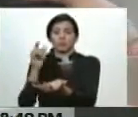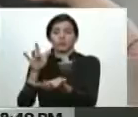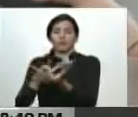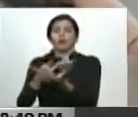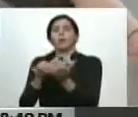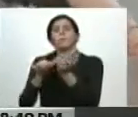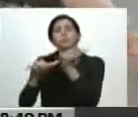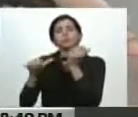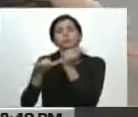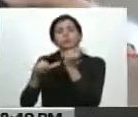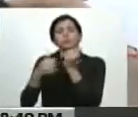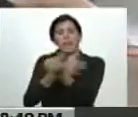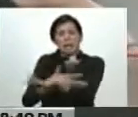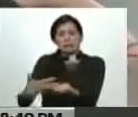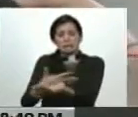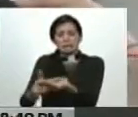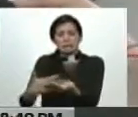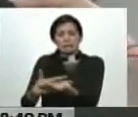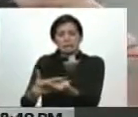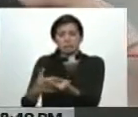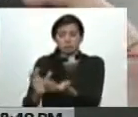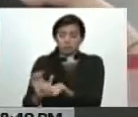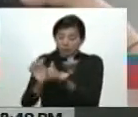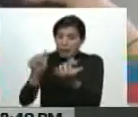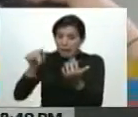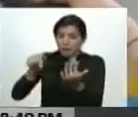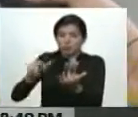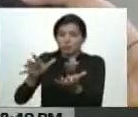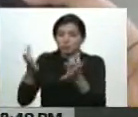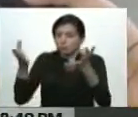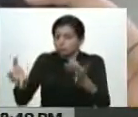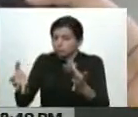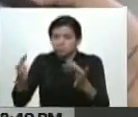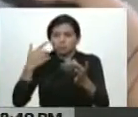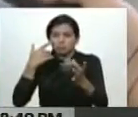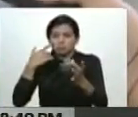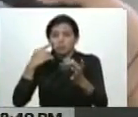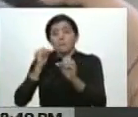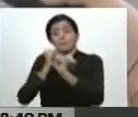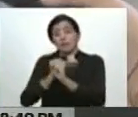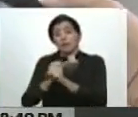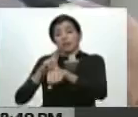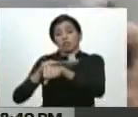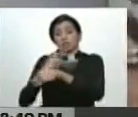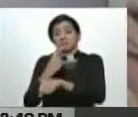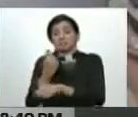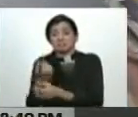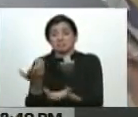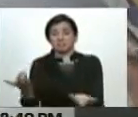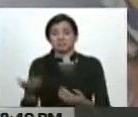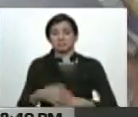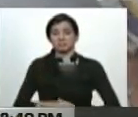pupú con sangre. Oye, me alarmé. No, pero ya lo veo, bueno, vamos a esperar.